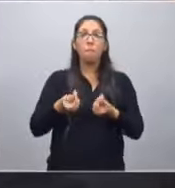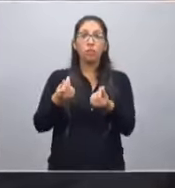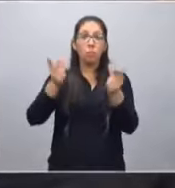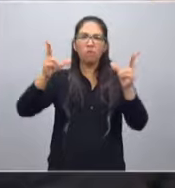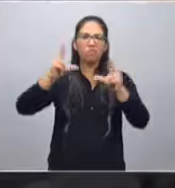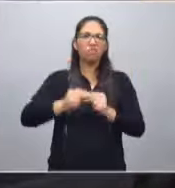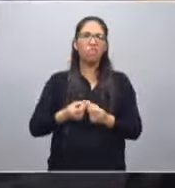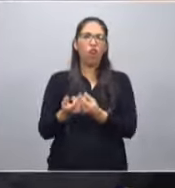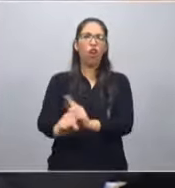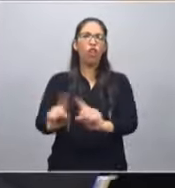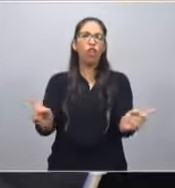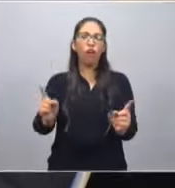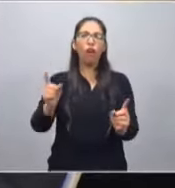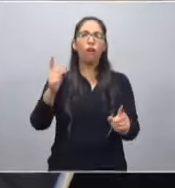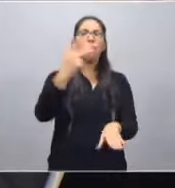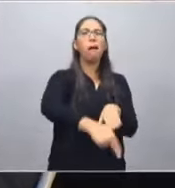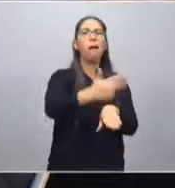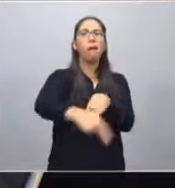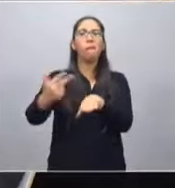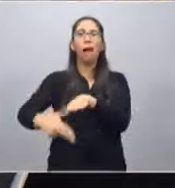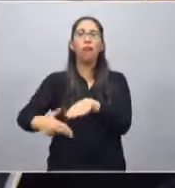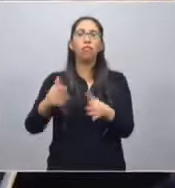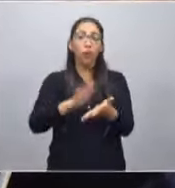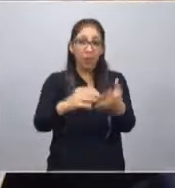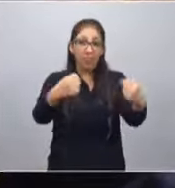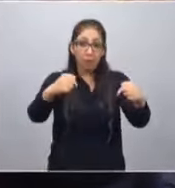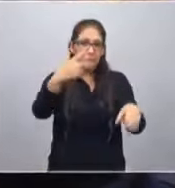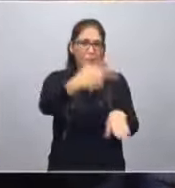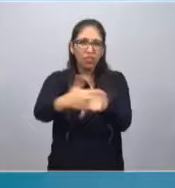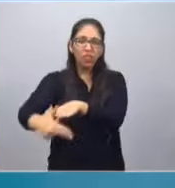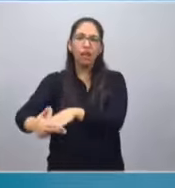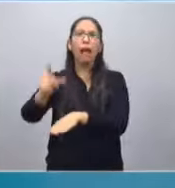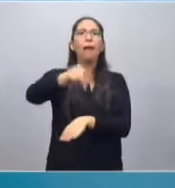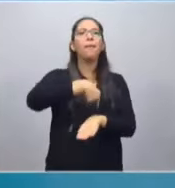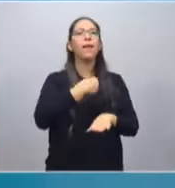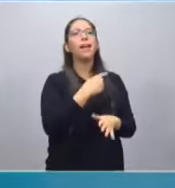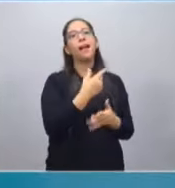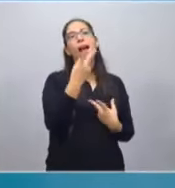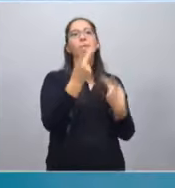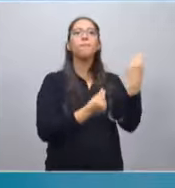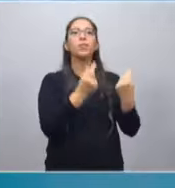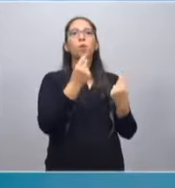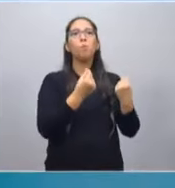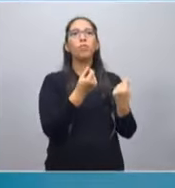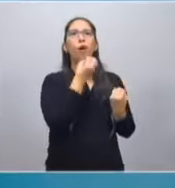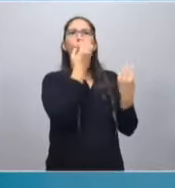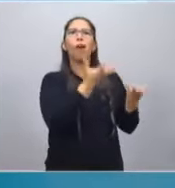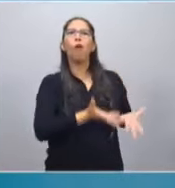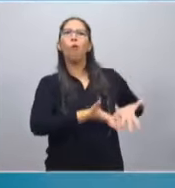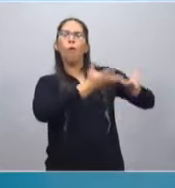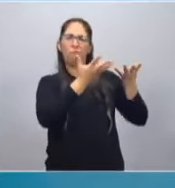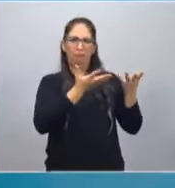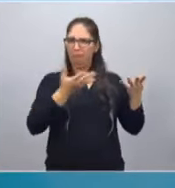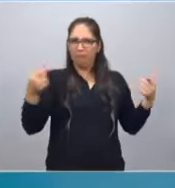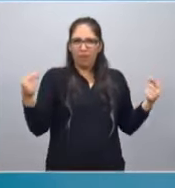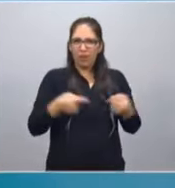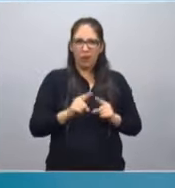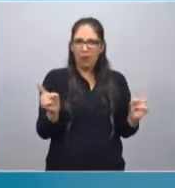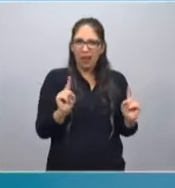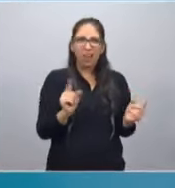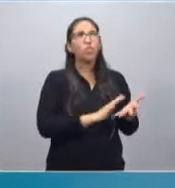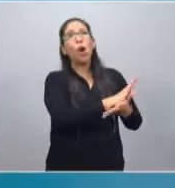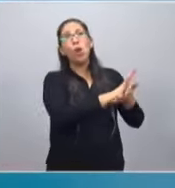deporte se va a resolver algún problema de ningún tipo presupuestario del país No es por ahí